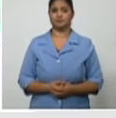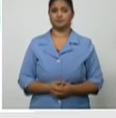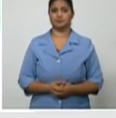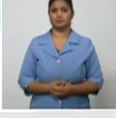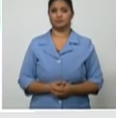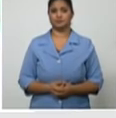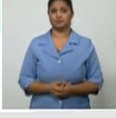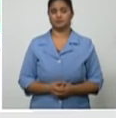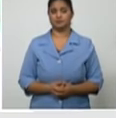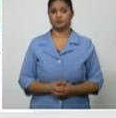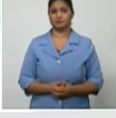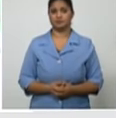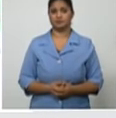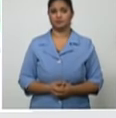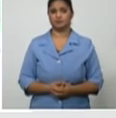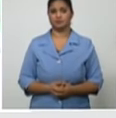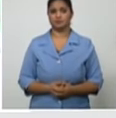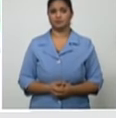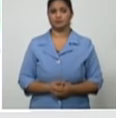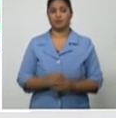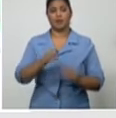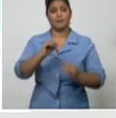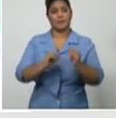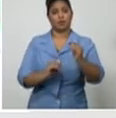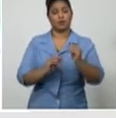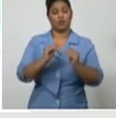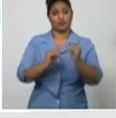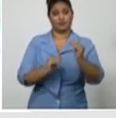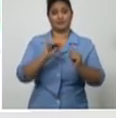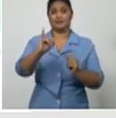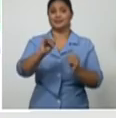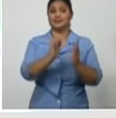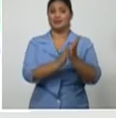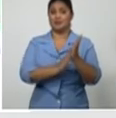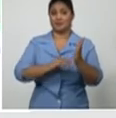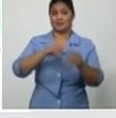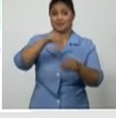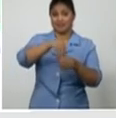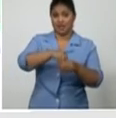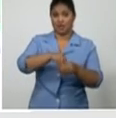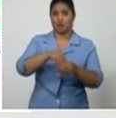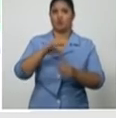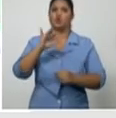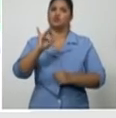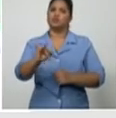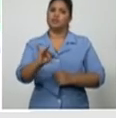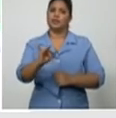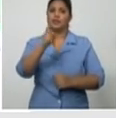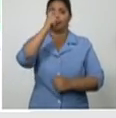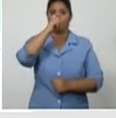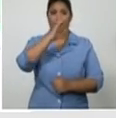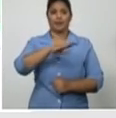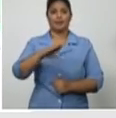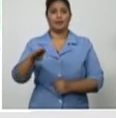De los menores de 6 meses, 7 son contactos de casos confirmados y promedian